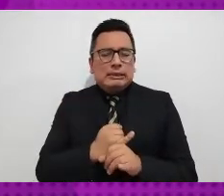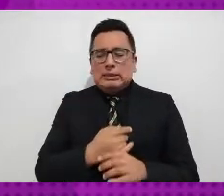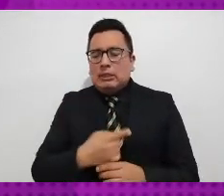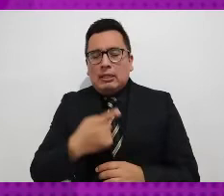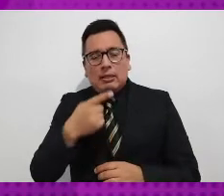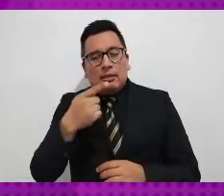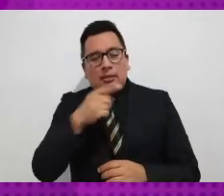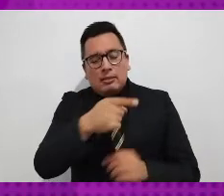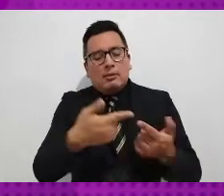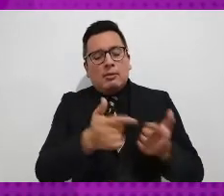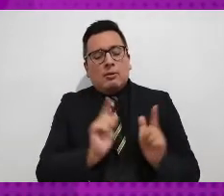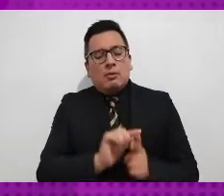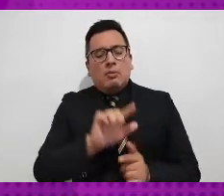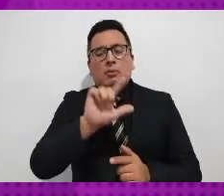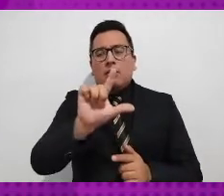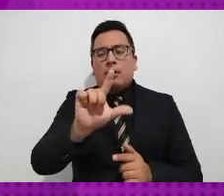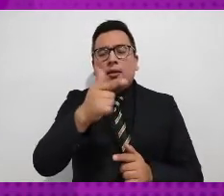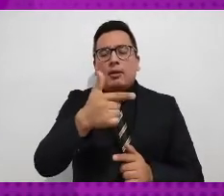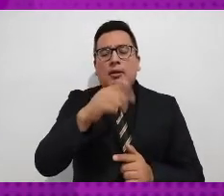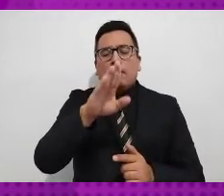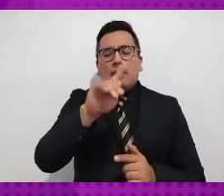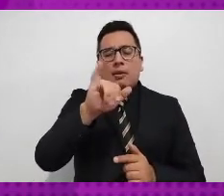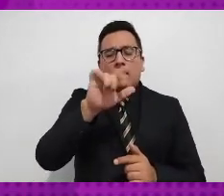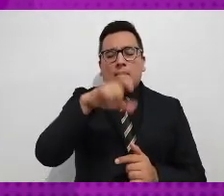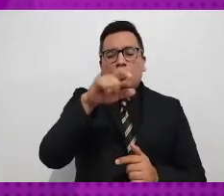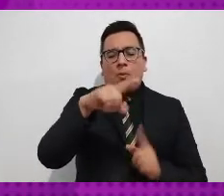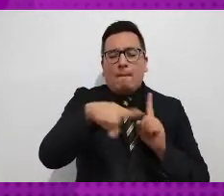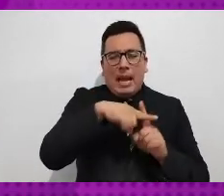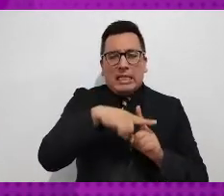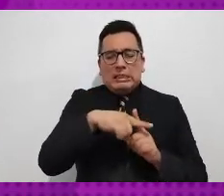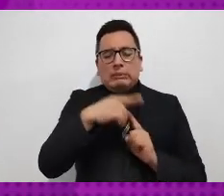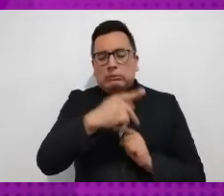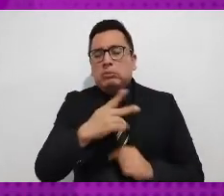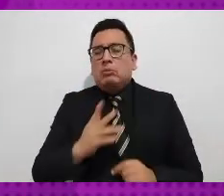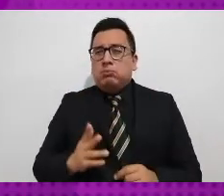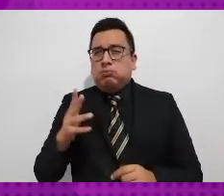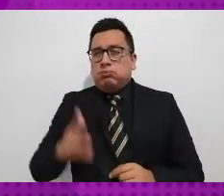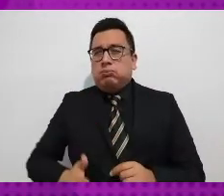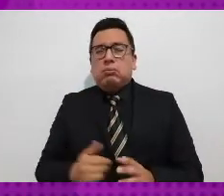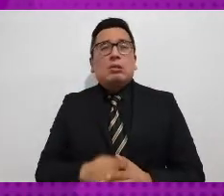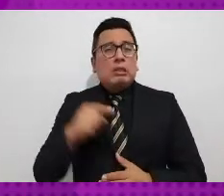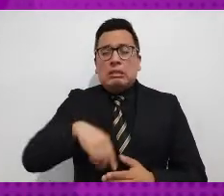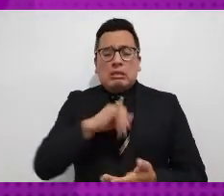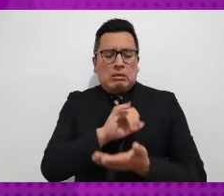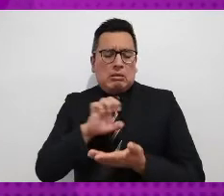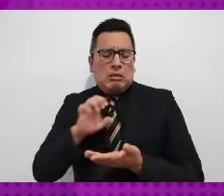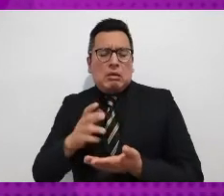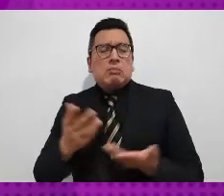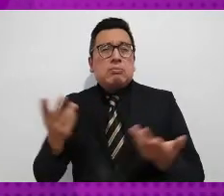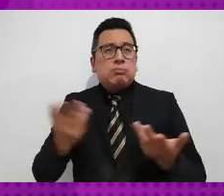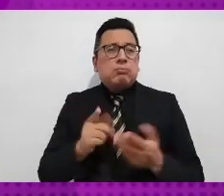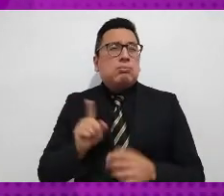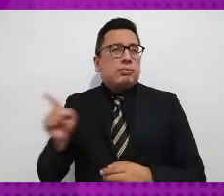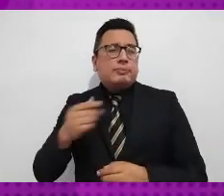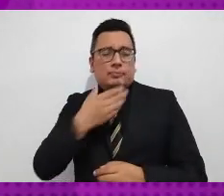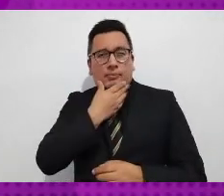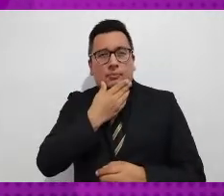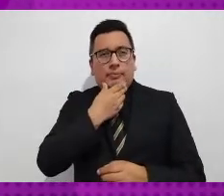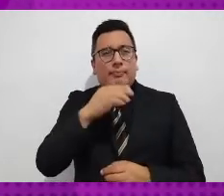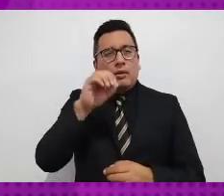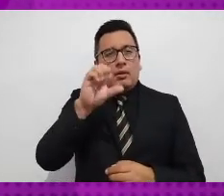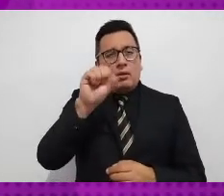y precisamente un impulsor de mucho de lo que se está haciendo en el Instituto Electoral de Coahuila es el consejero Óscar